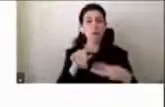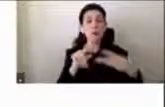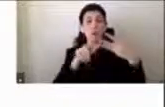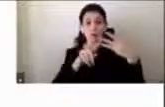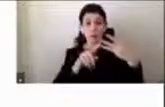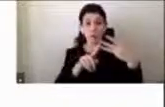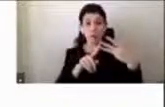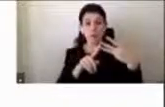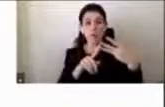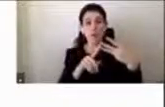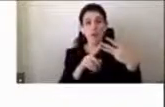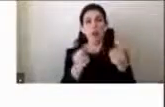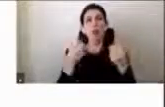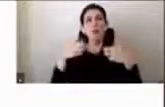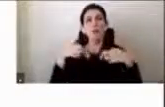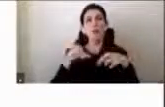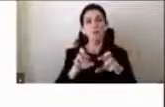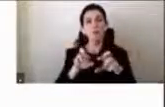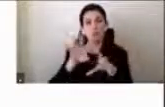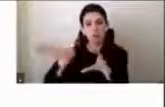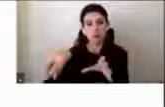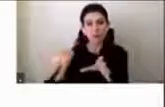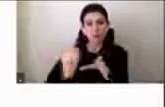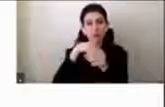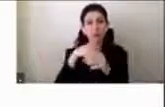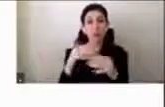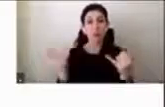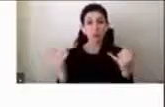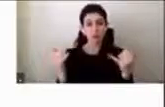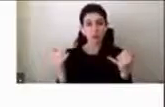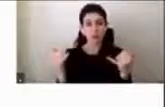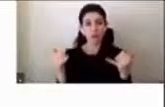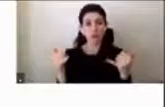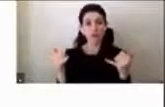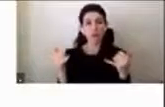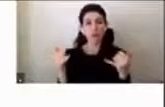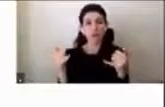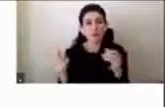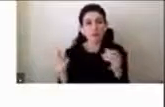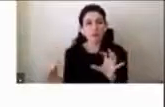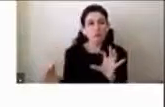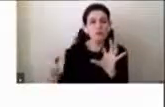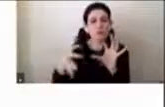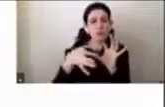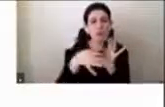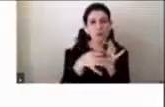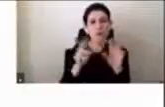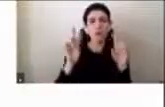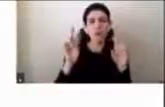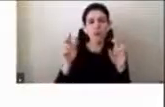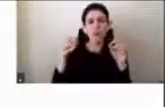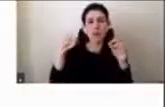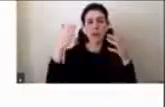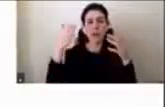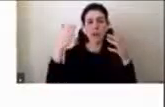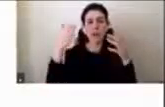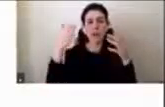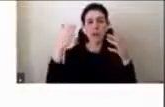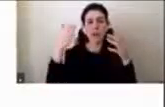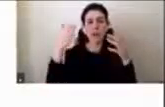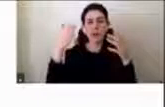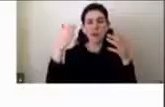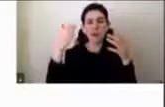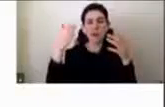y oportunidades implicadas en la experiencia de jugar, haciendo links con aspectos psicobiológicos a nivel individual y